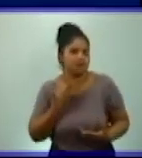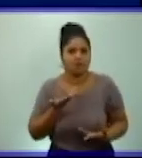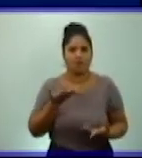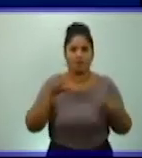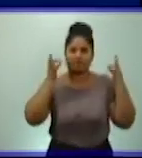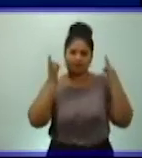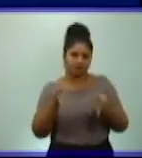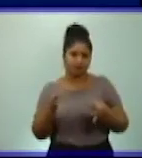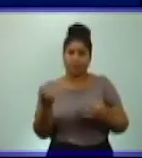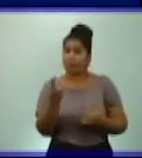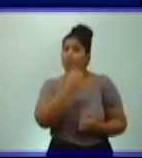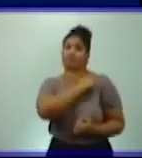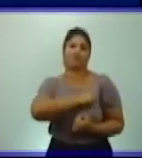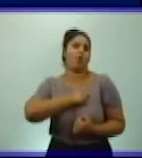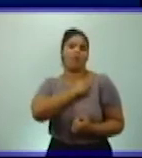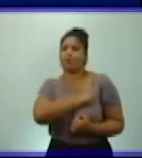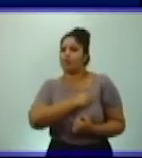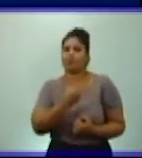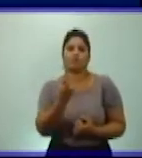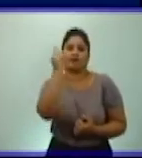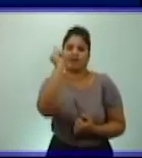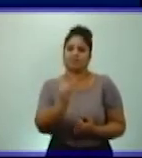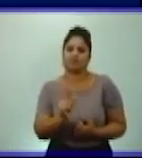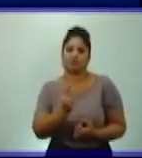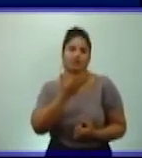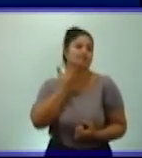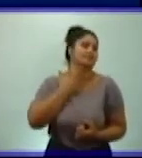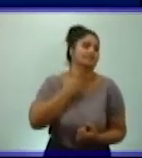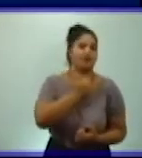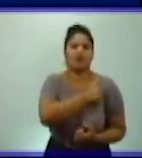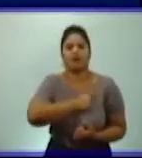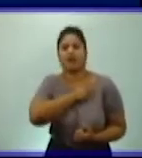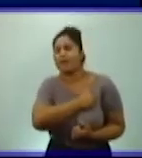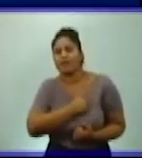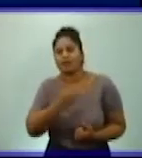amor es Dios. Bueno, ¿y por qué esos celos